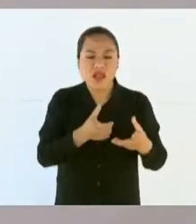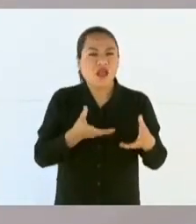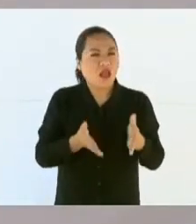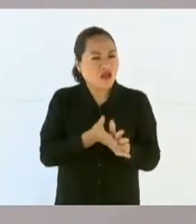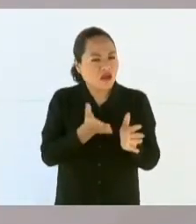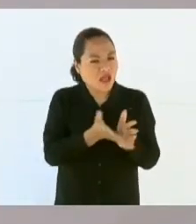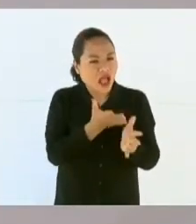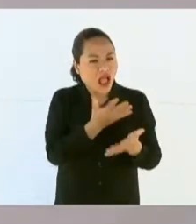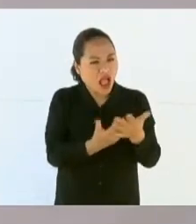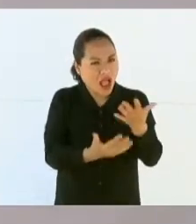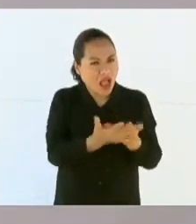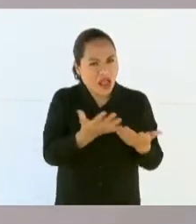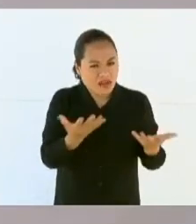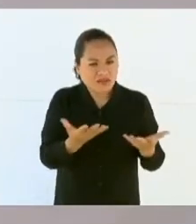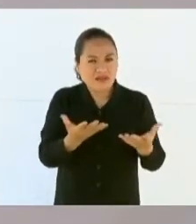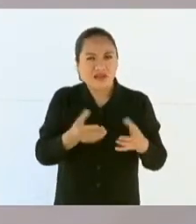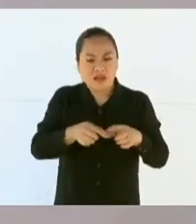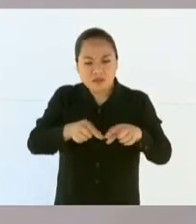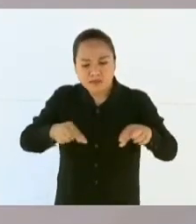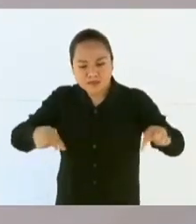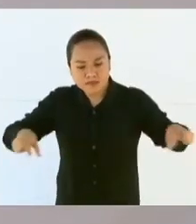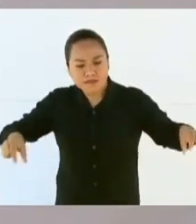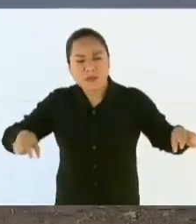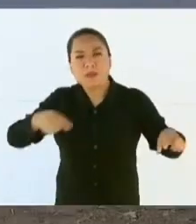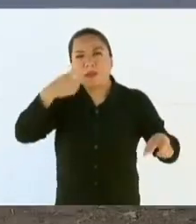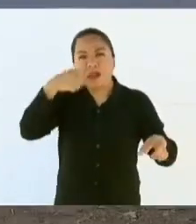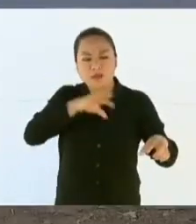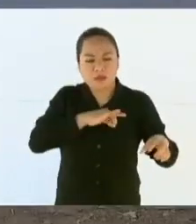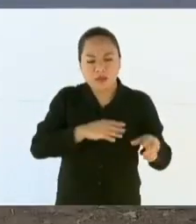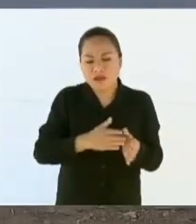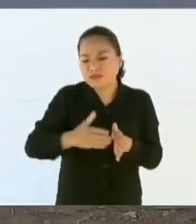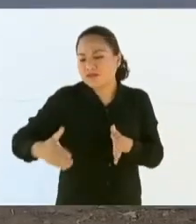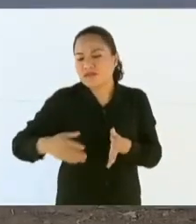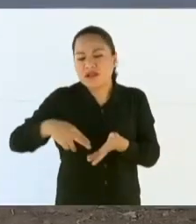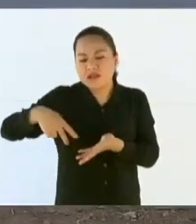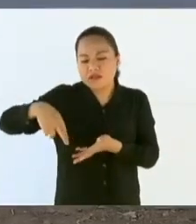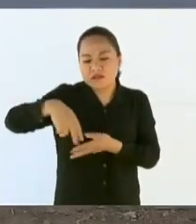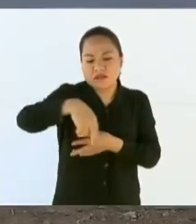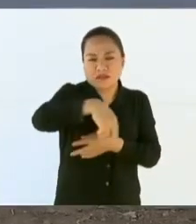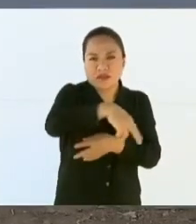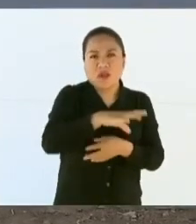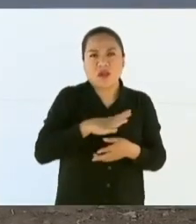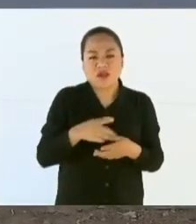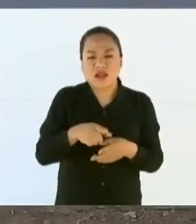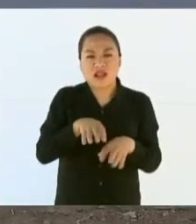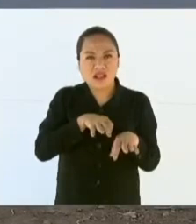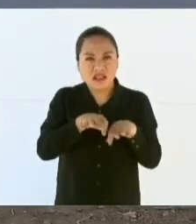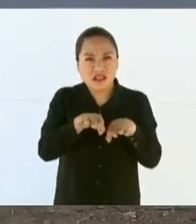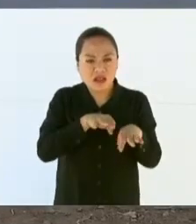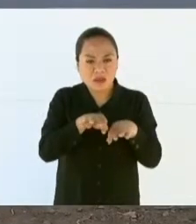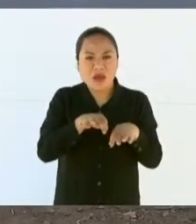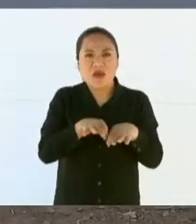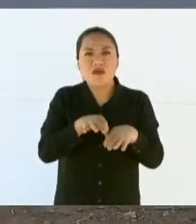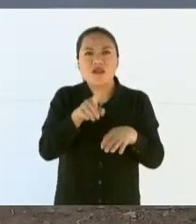con cunetas, con obras de